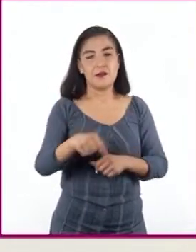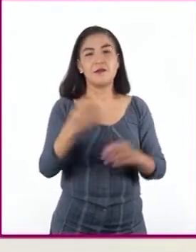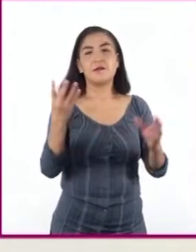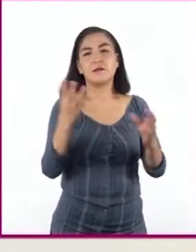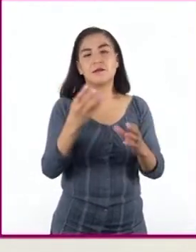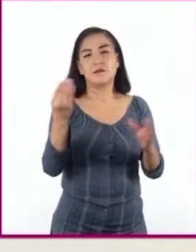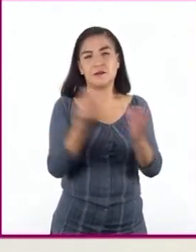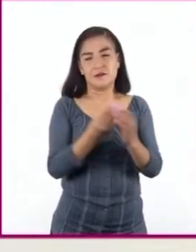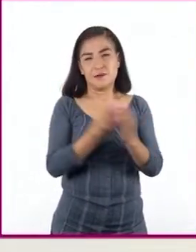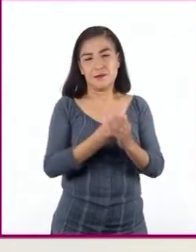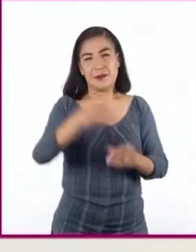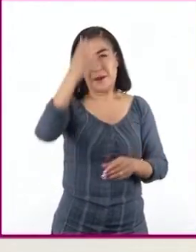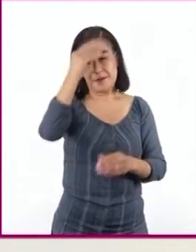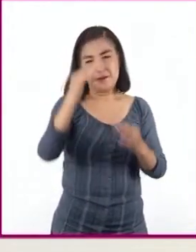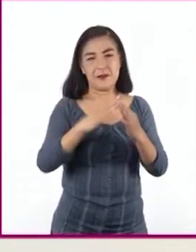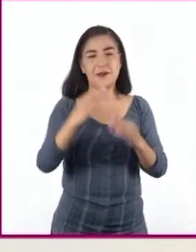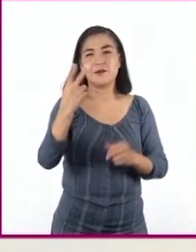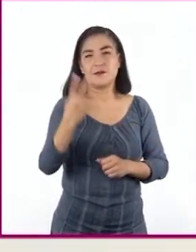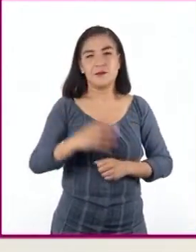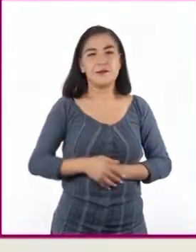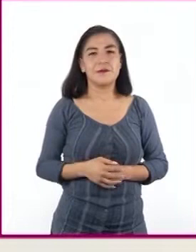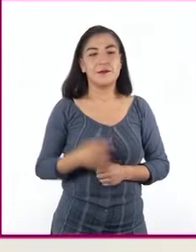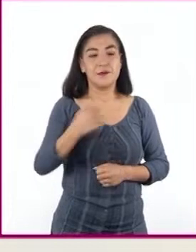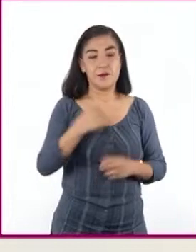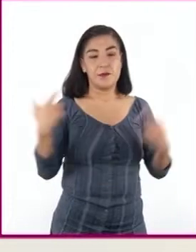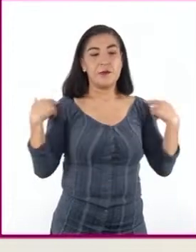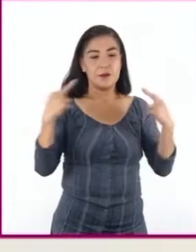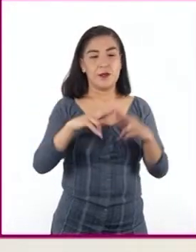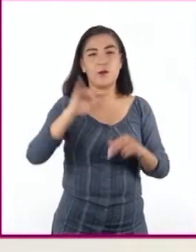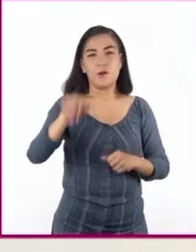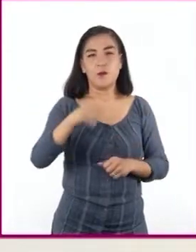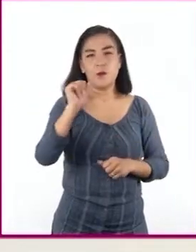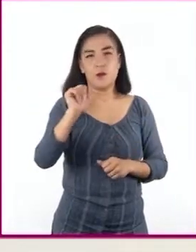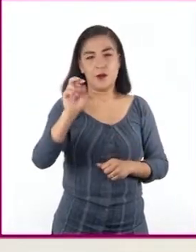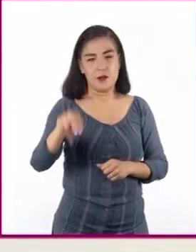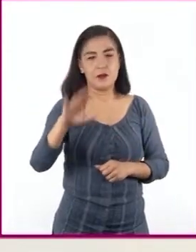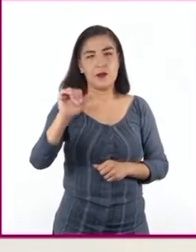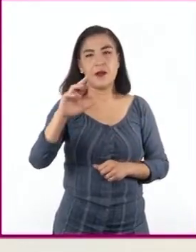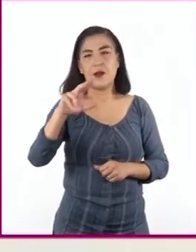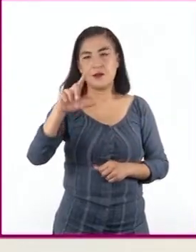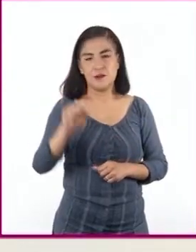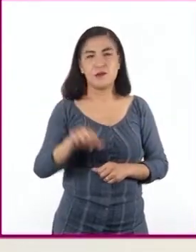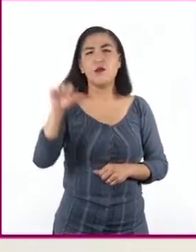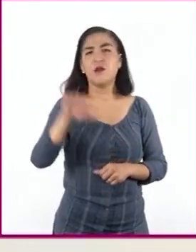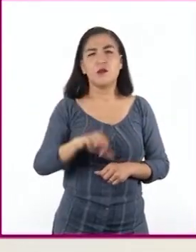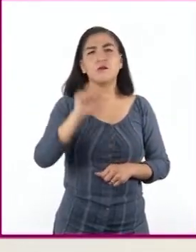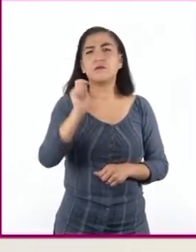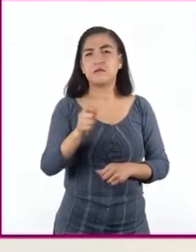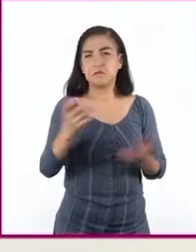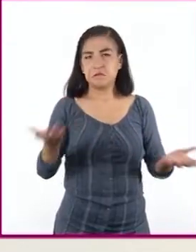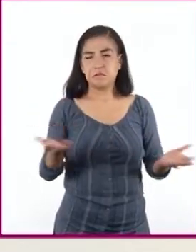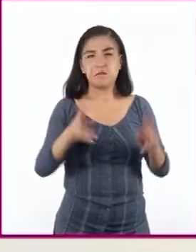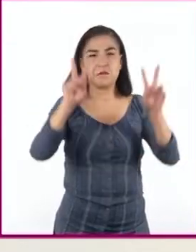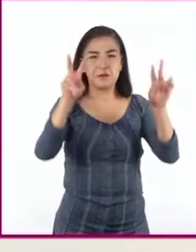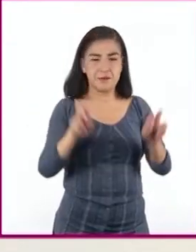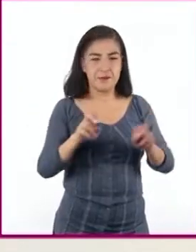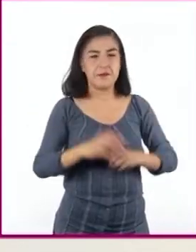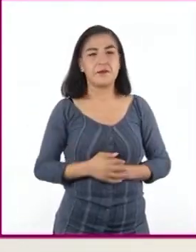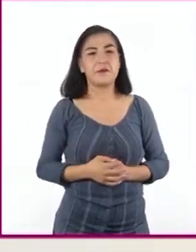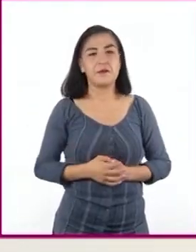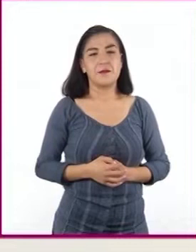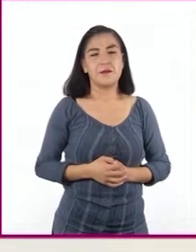Aprende en Casa 2. Soy el profesor Juan Carlos Ramírez y esta vez desarrollaremos contenidos que